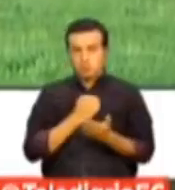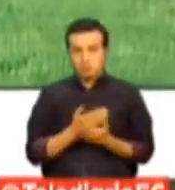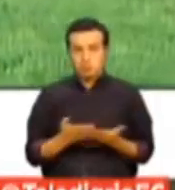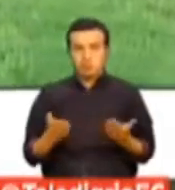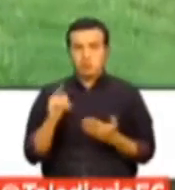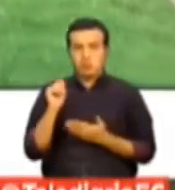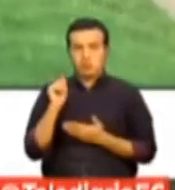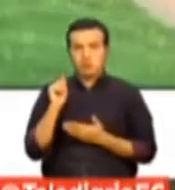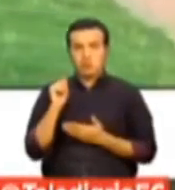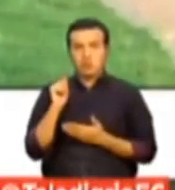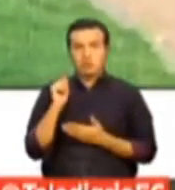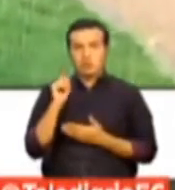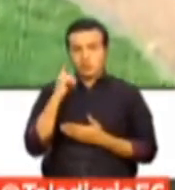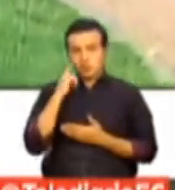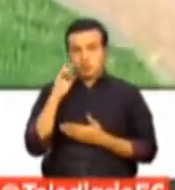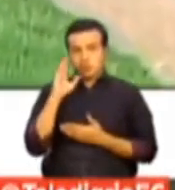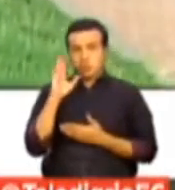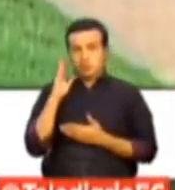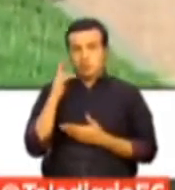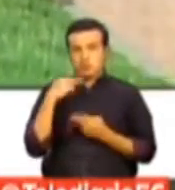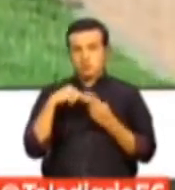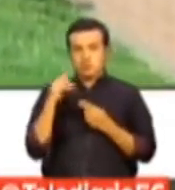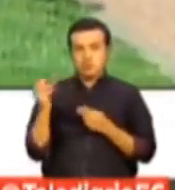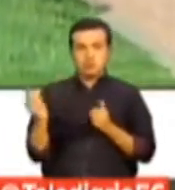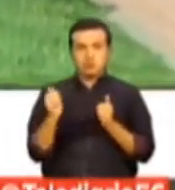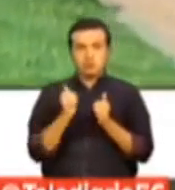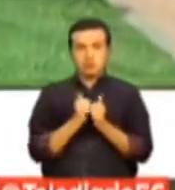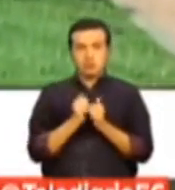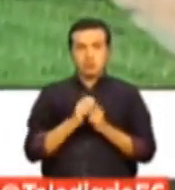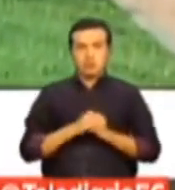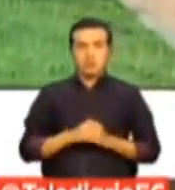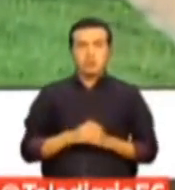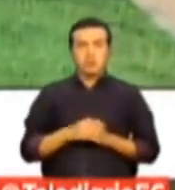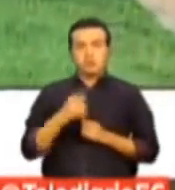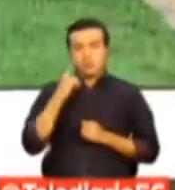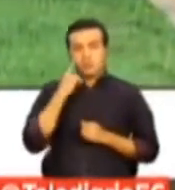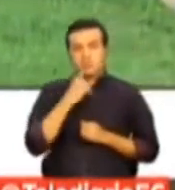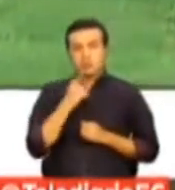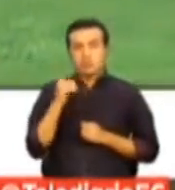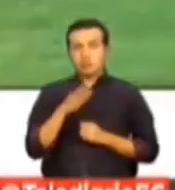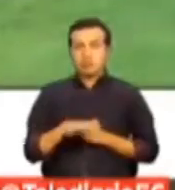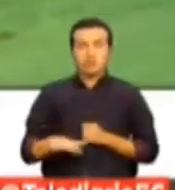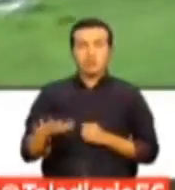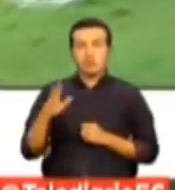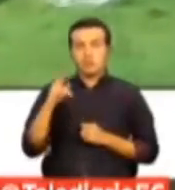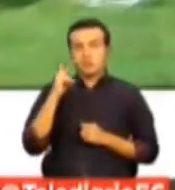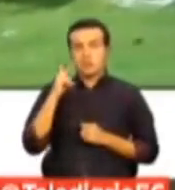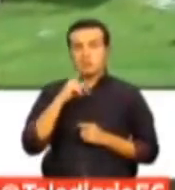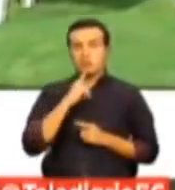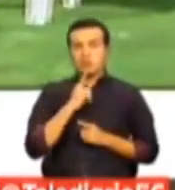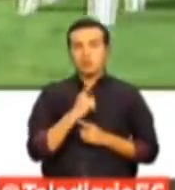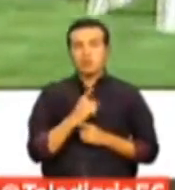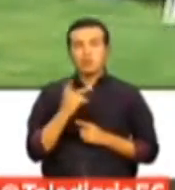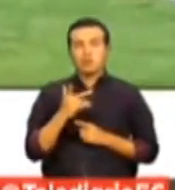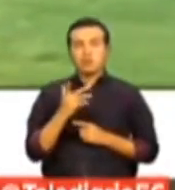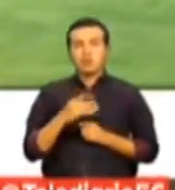Un momentito, Luis, voy a acercarme a algunos de estos emprendimientos. Como podemos ver, acá tenemos, por ejemplo,